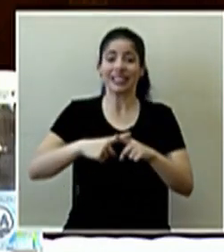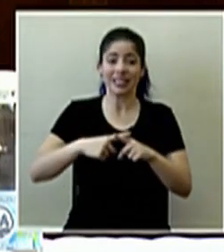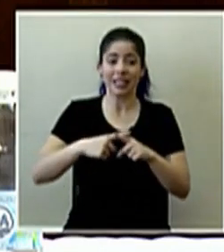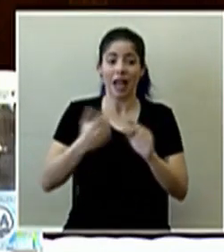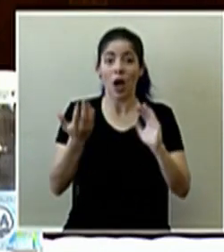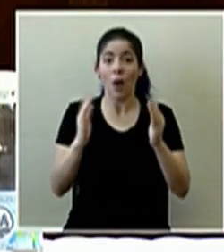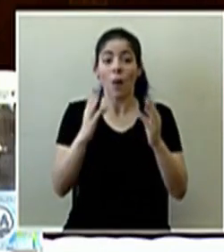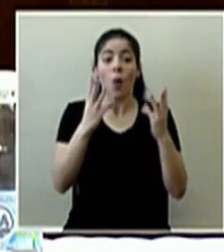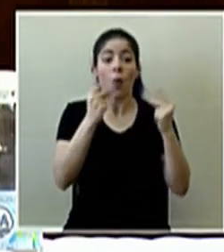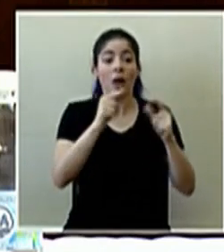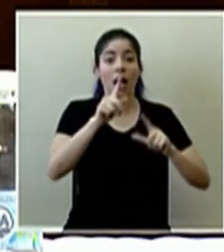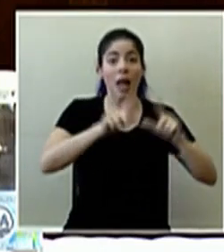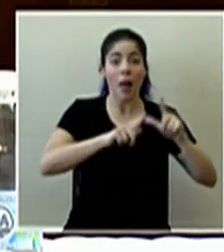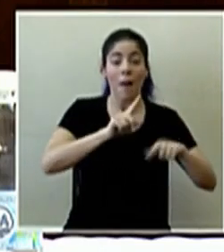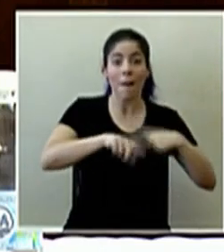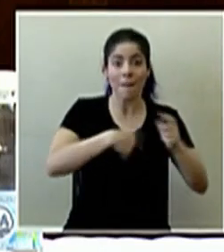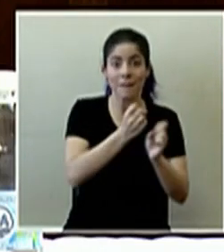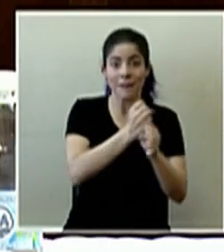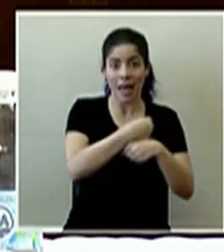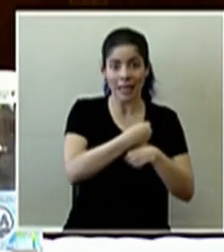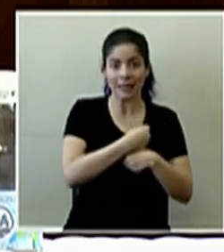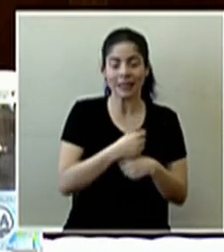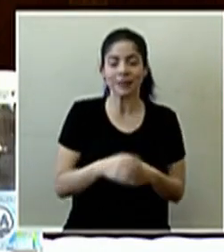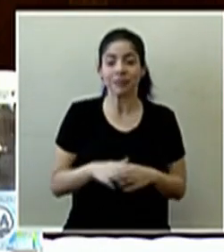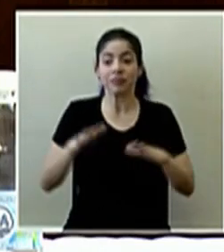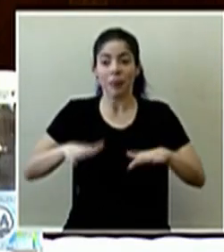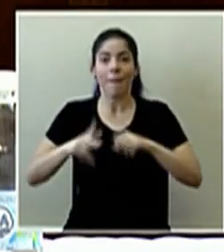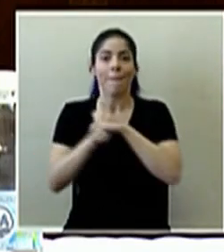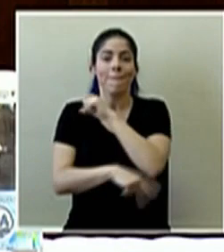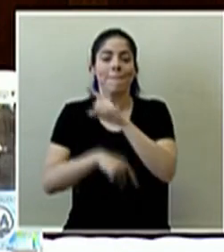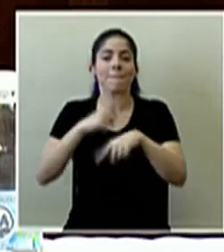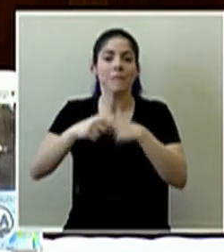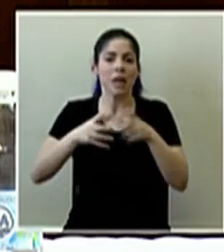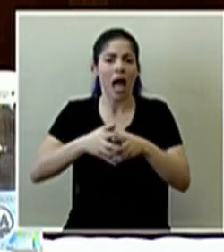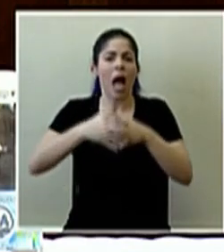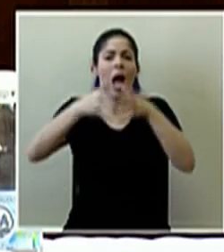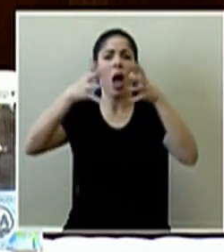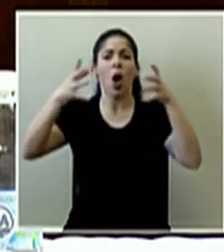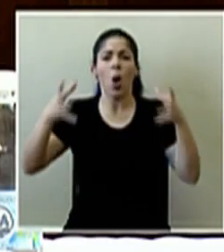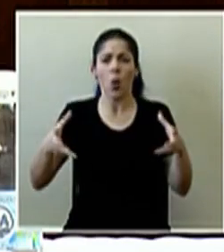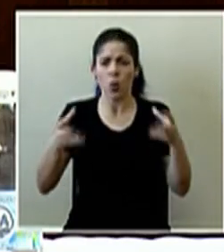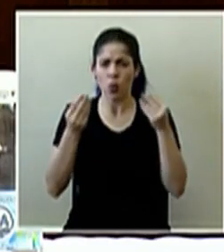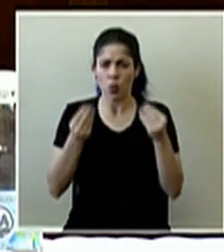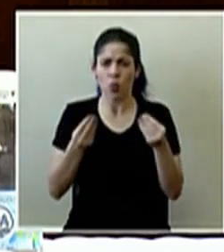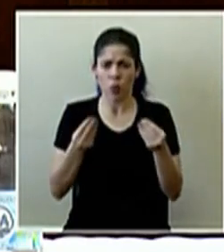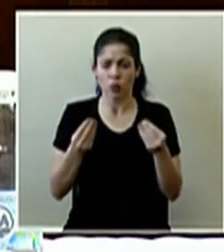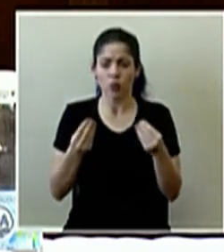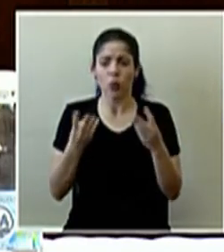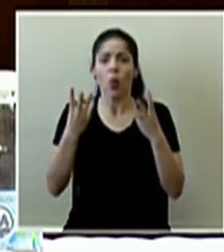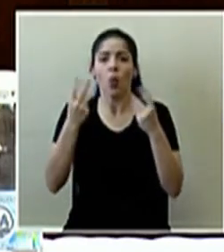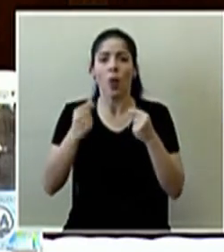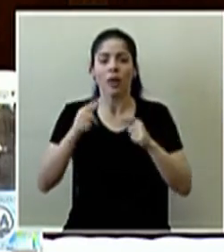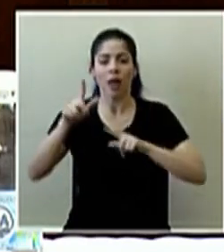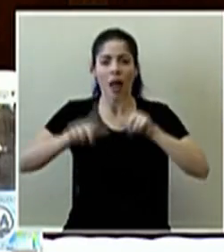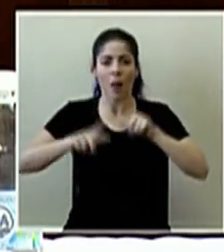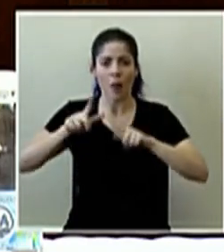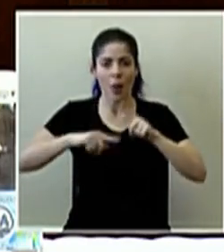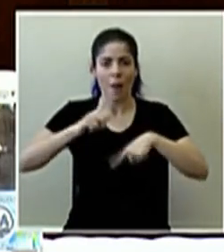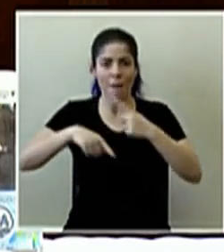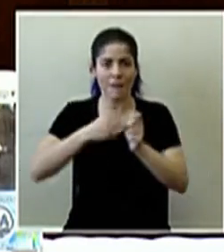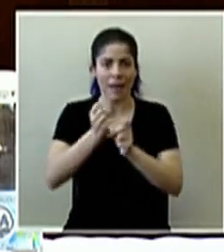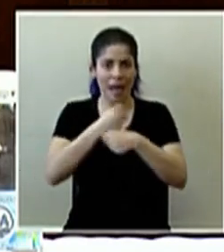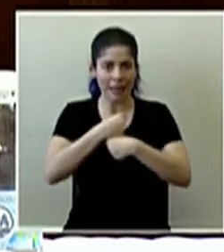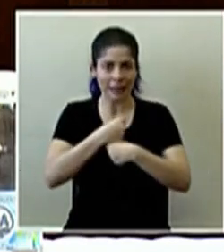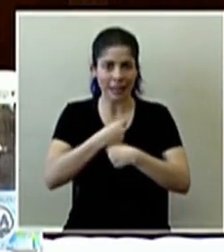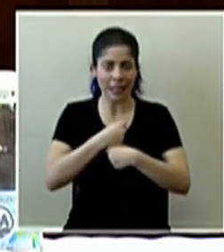a la cantidad de pruebas que vamos a poder hacer. El país va a aumentar considerablemente la cantidad de pruebas que vamos a